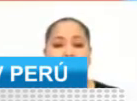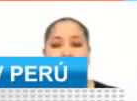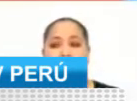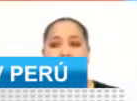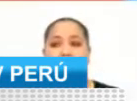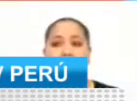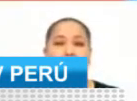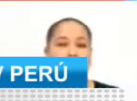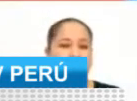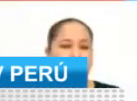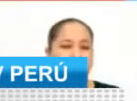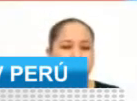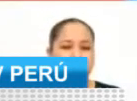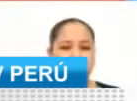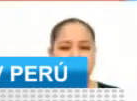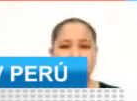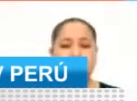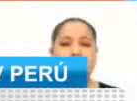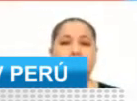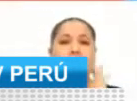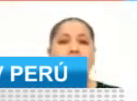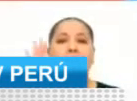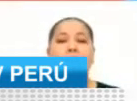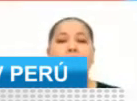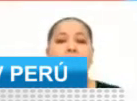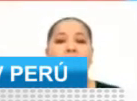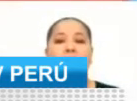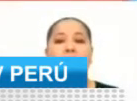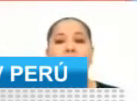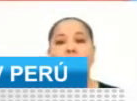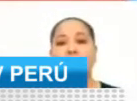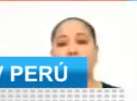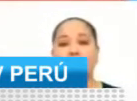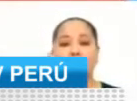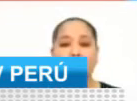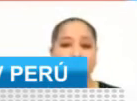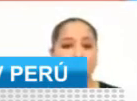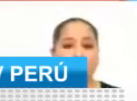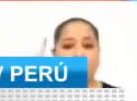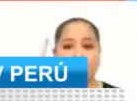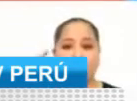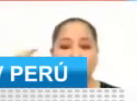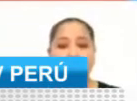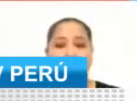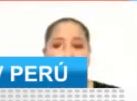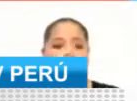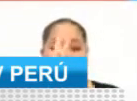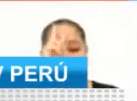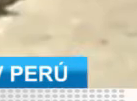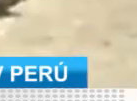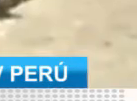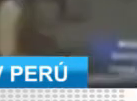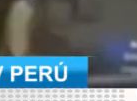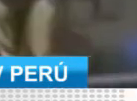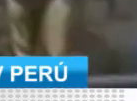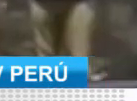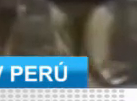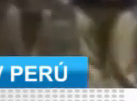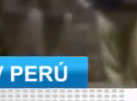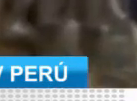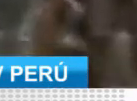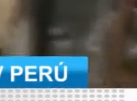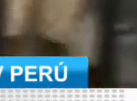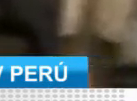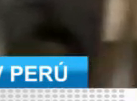una cobertura a más de 13.5 millones de peruanos. Bellido anunció